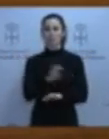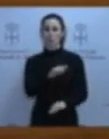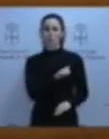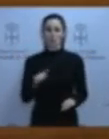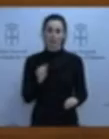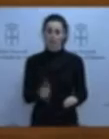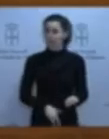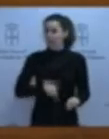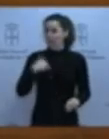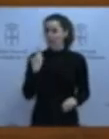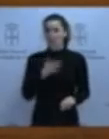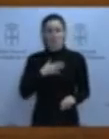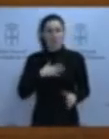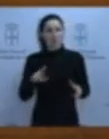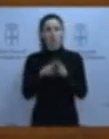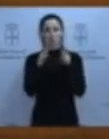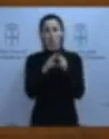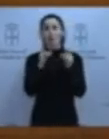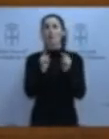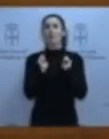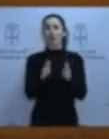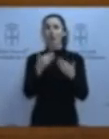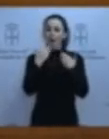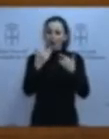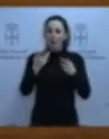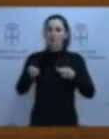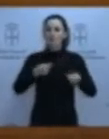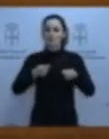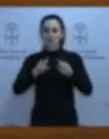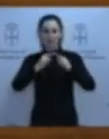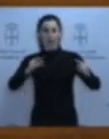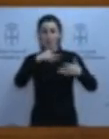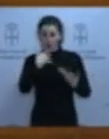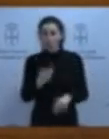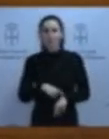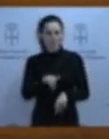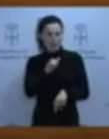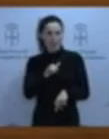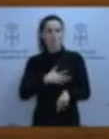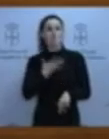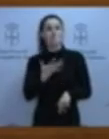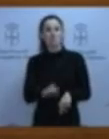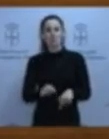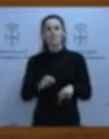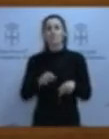patrimonial, cultural y socioeconómico que significan estos mercados? Estamos a tiempo. Esta medida podría abrir el